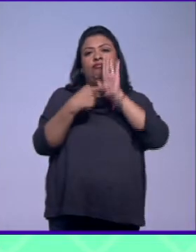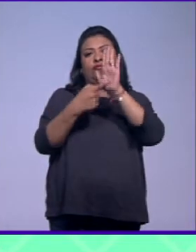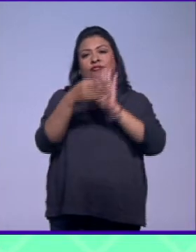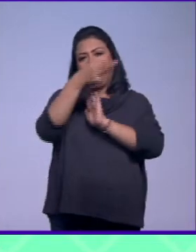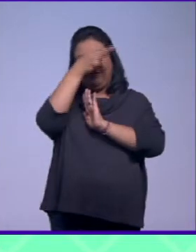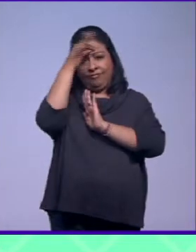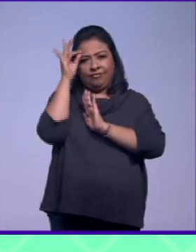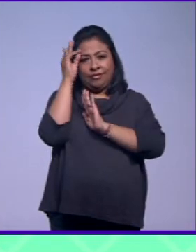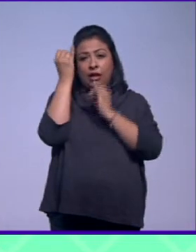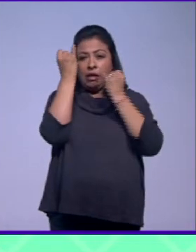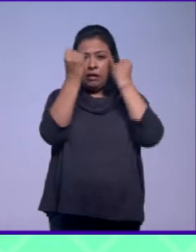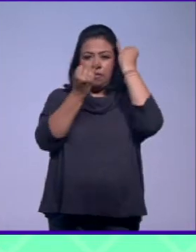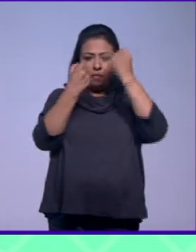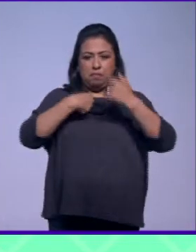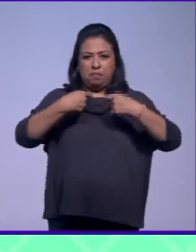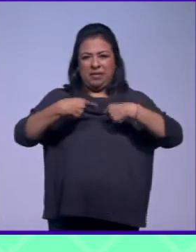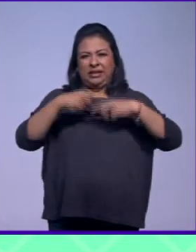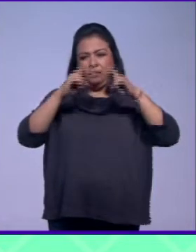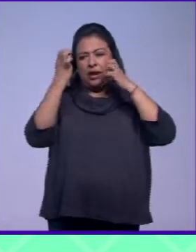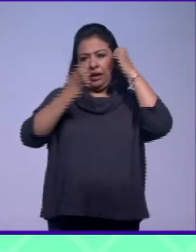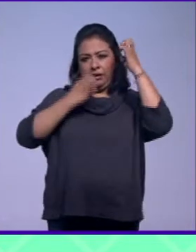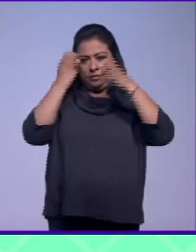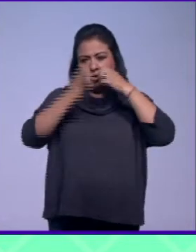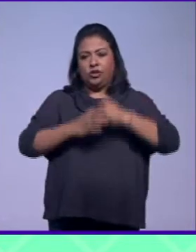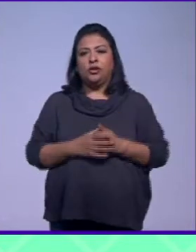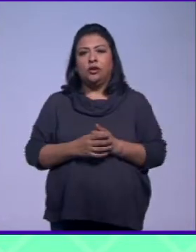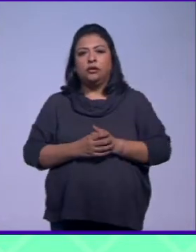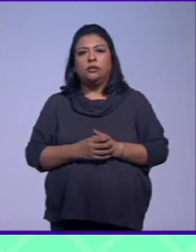kahlo inventándose a sí misma